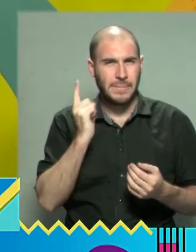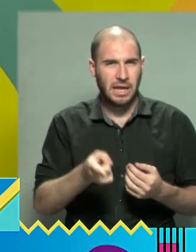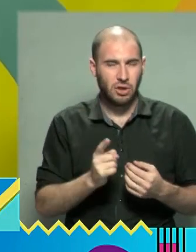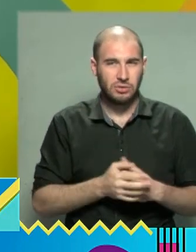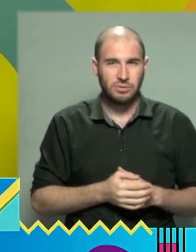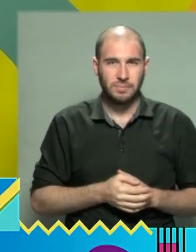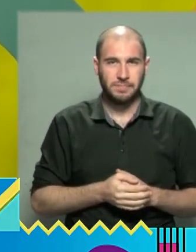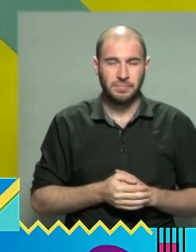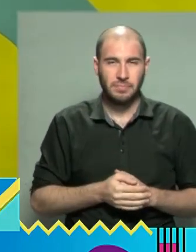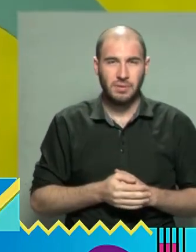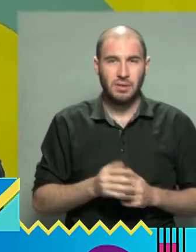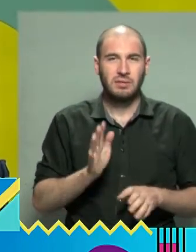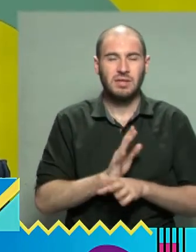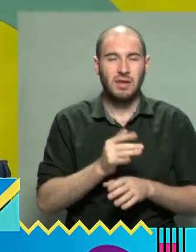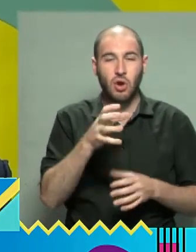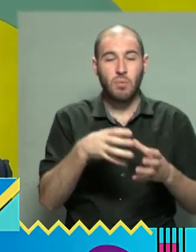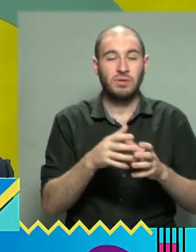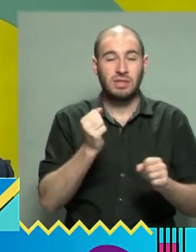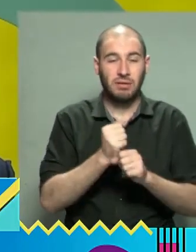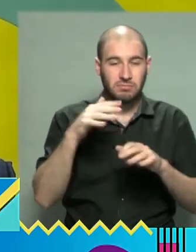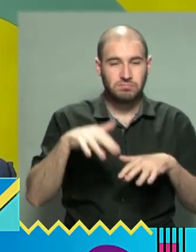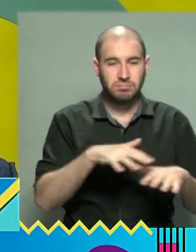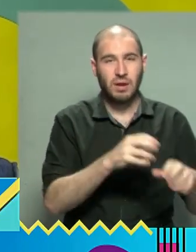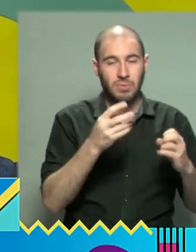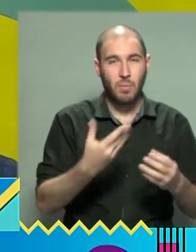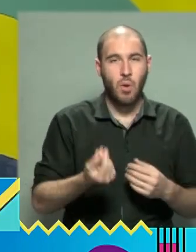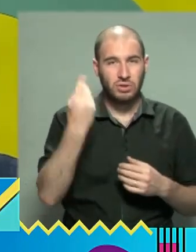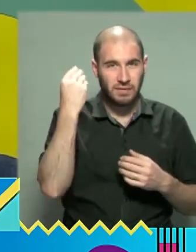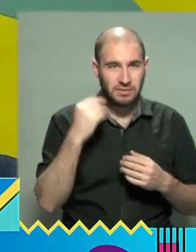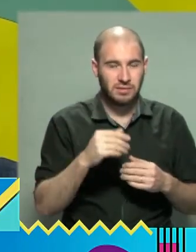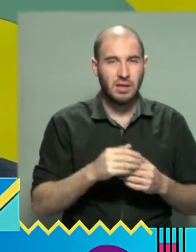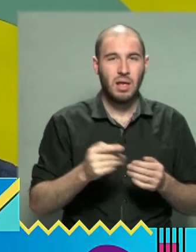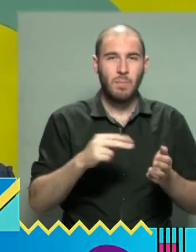y por lo tanto esos trabajadores salieron a marcharle porque muchas veces estaban